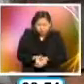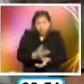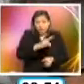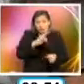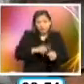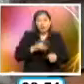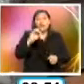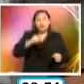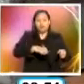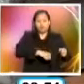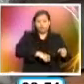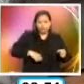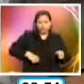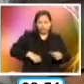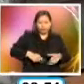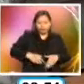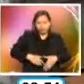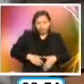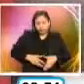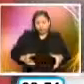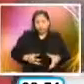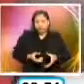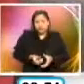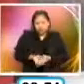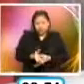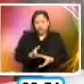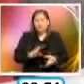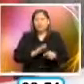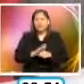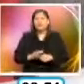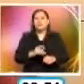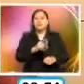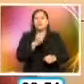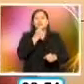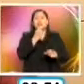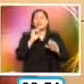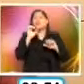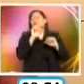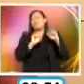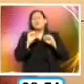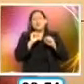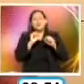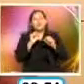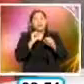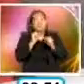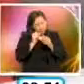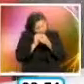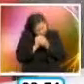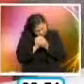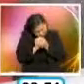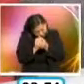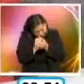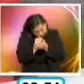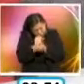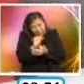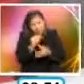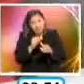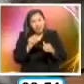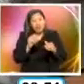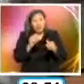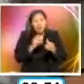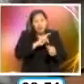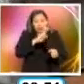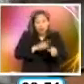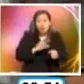cesárea? Para el producto, para el bebé, ¿es más traumático llegar al mundo a través de una cesárea o de un